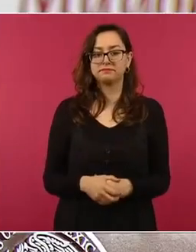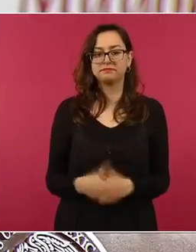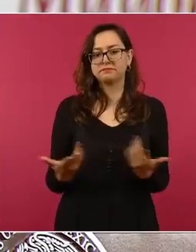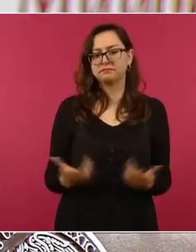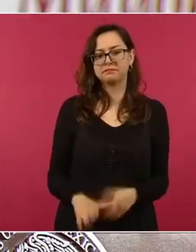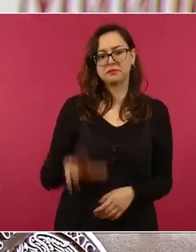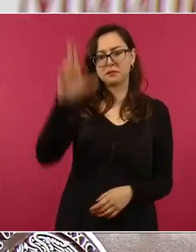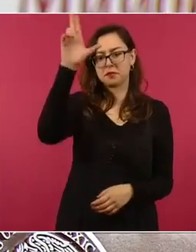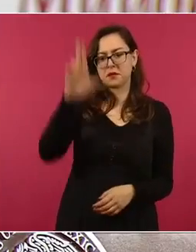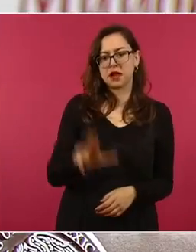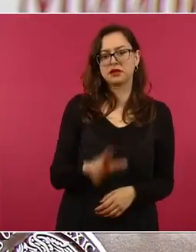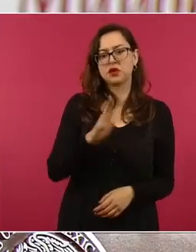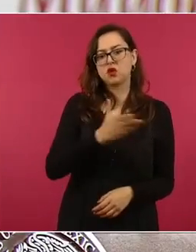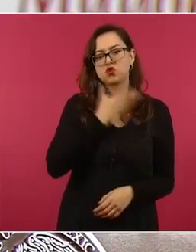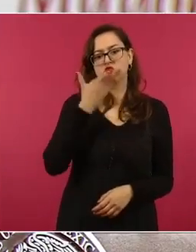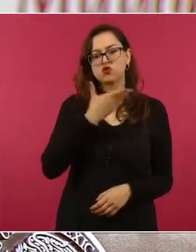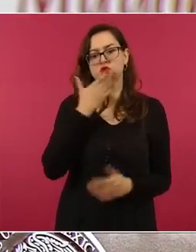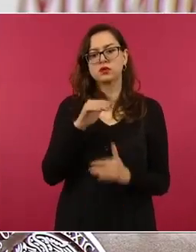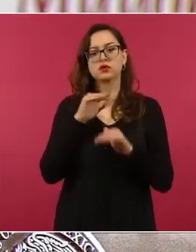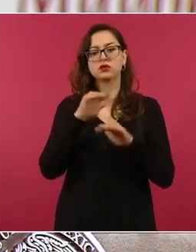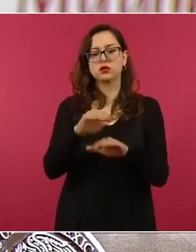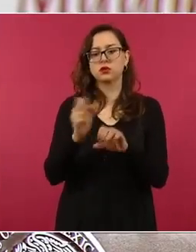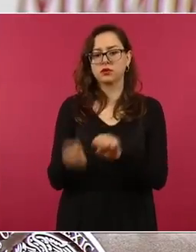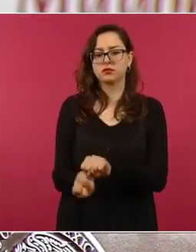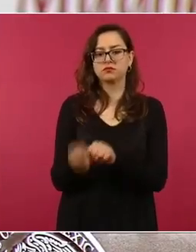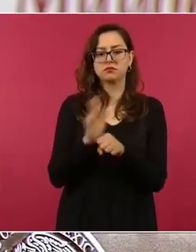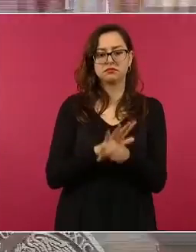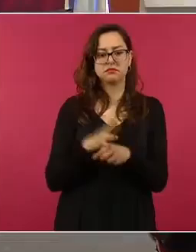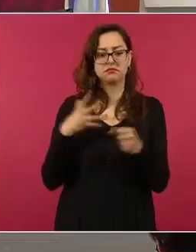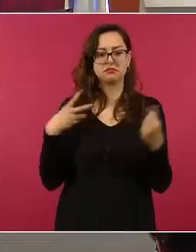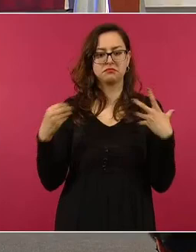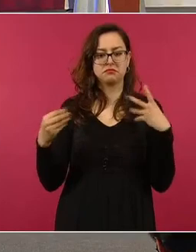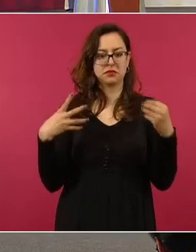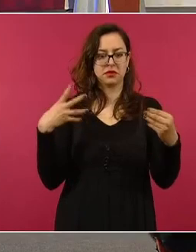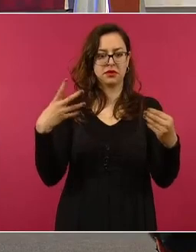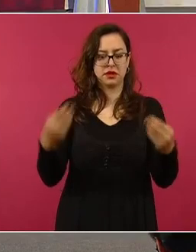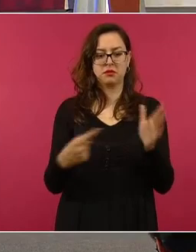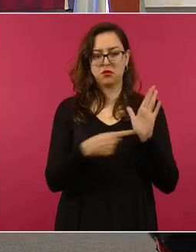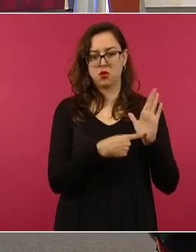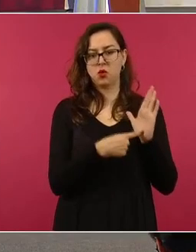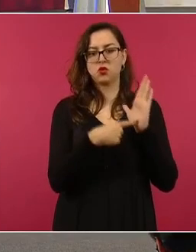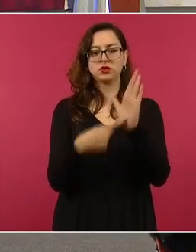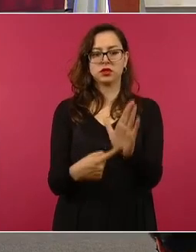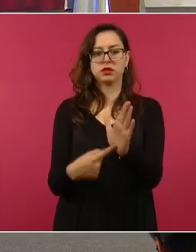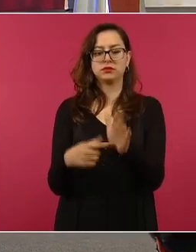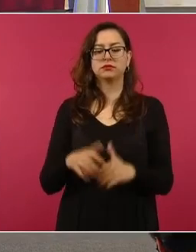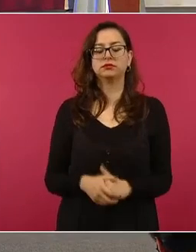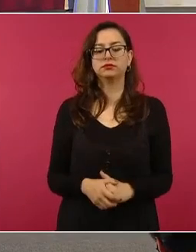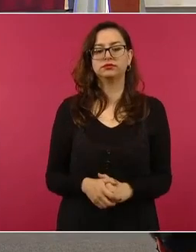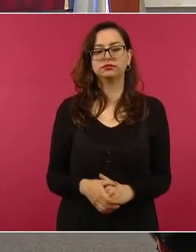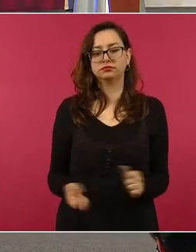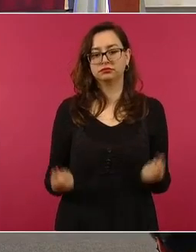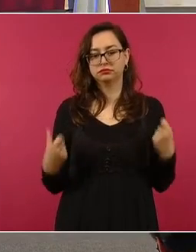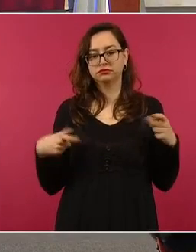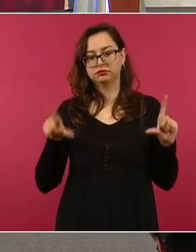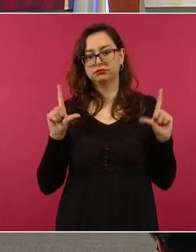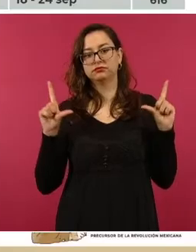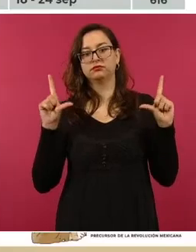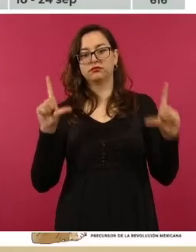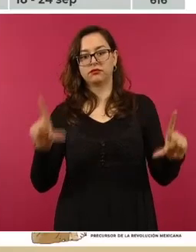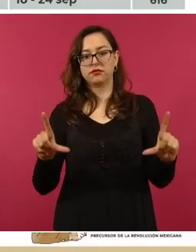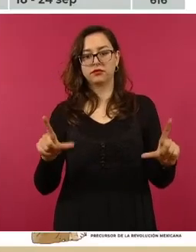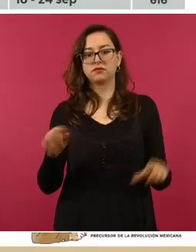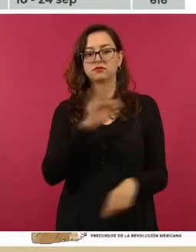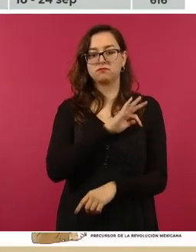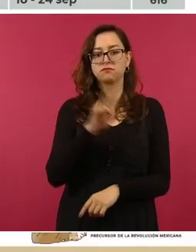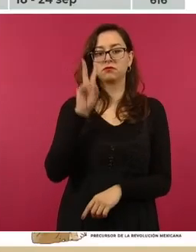por COVID-19, el estado actual de esta última semana. En esta gráfica, como lo hemos mostrado